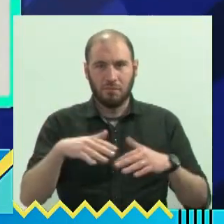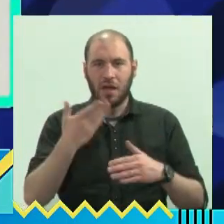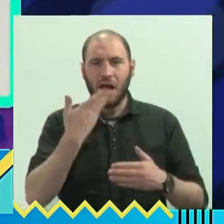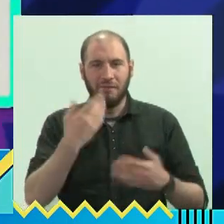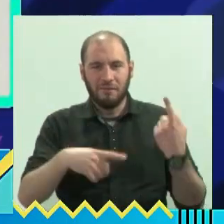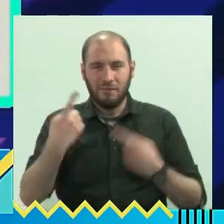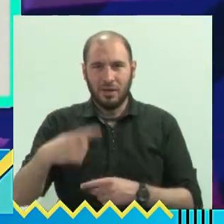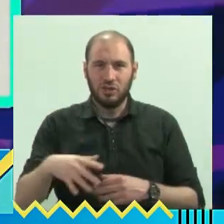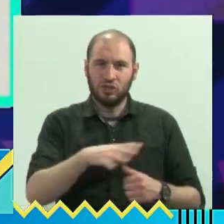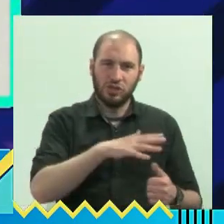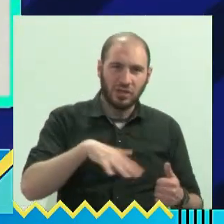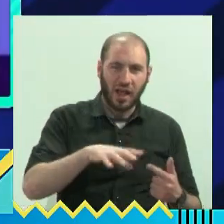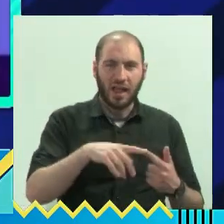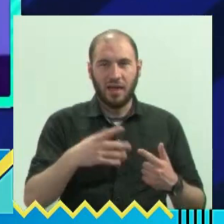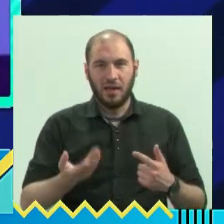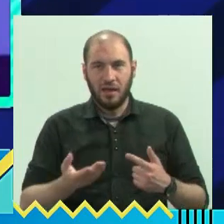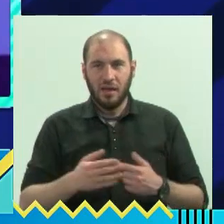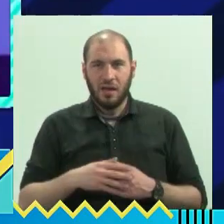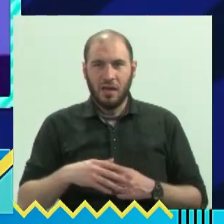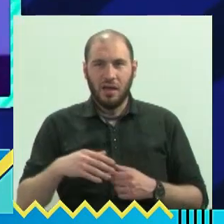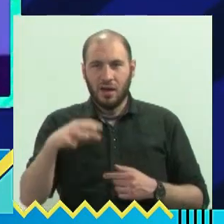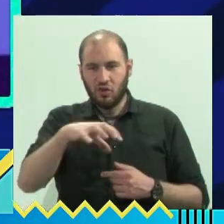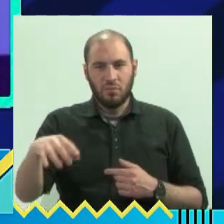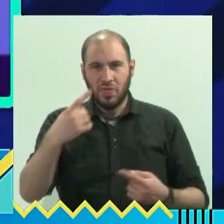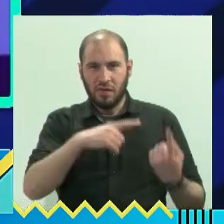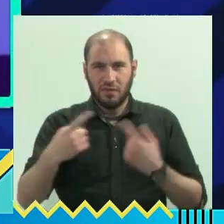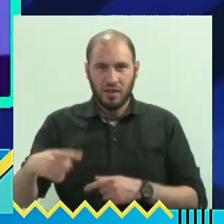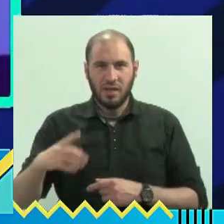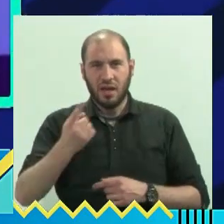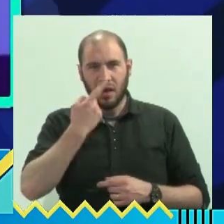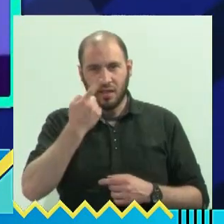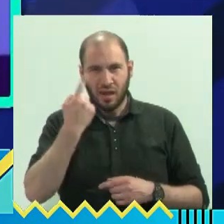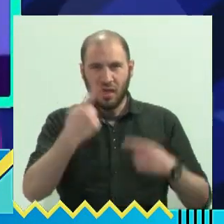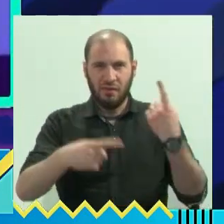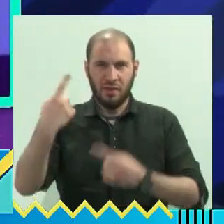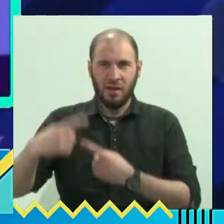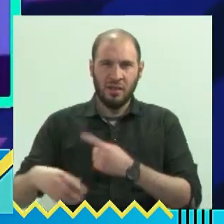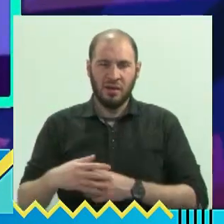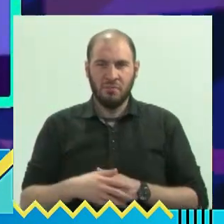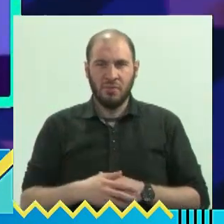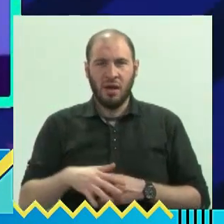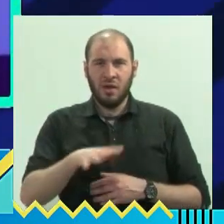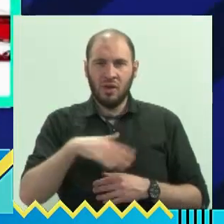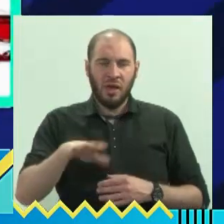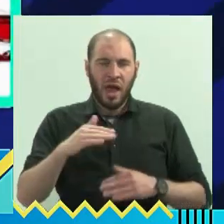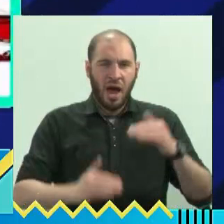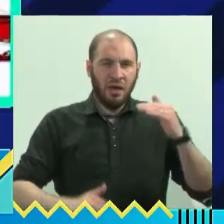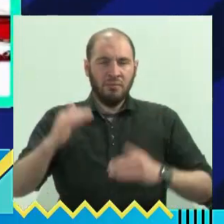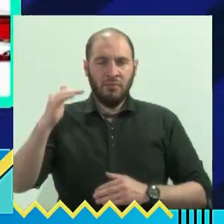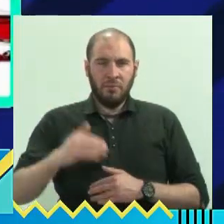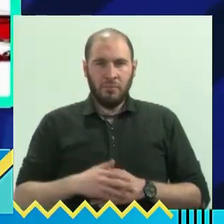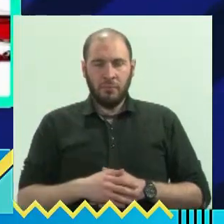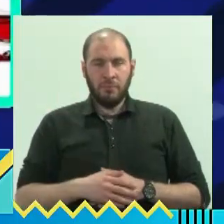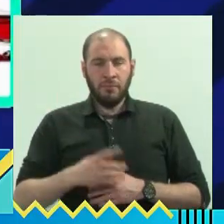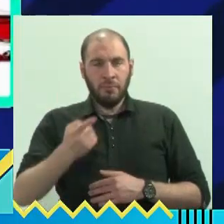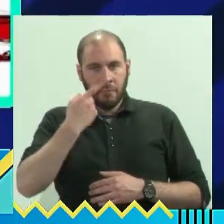discursos sociales, de múltiples sectores, con intereses divergentes, en sociedades desiguales,